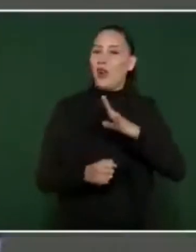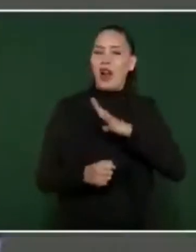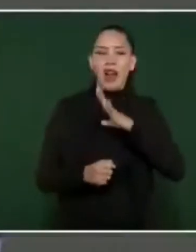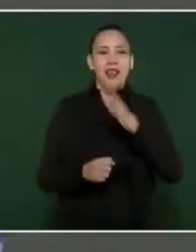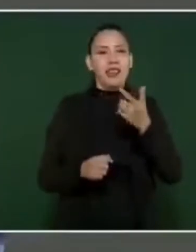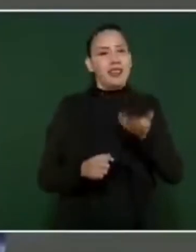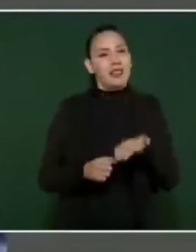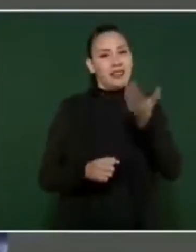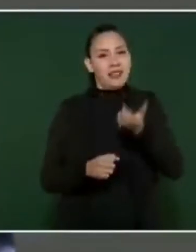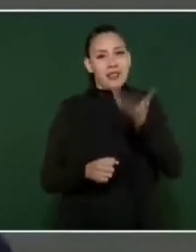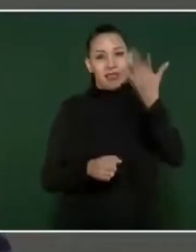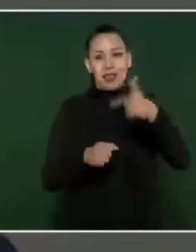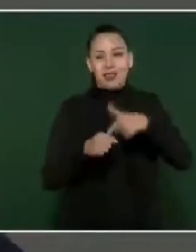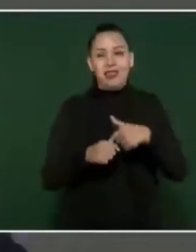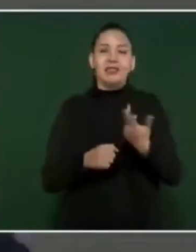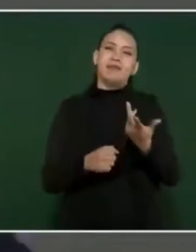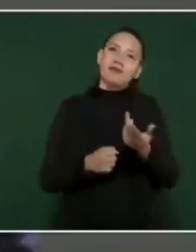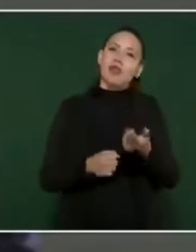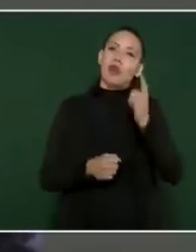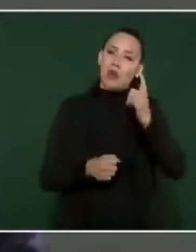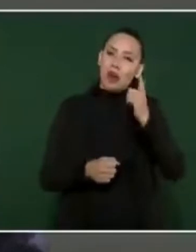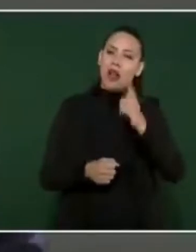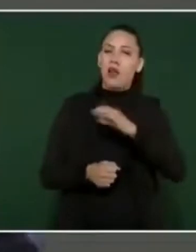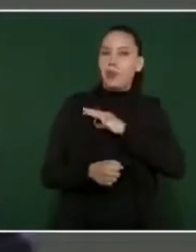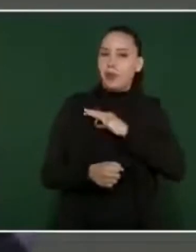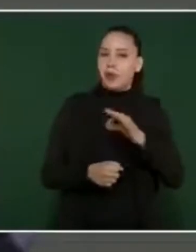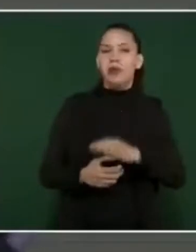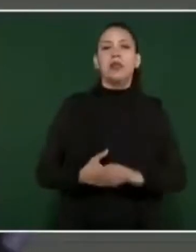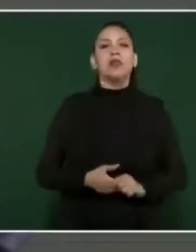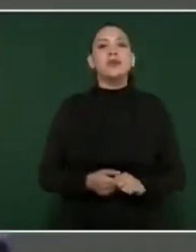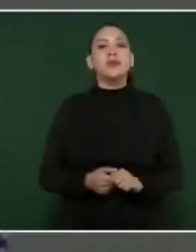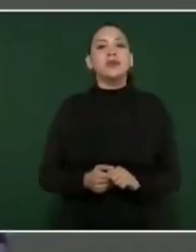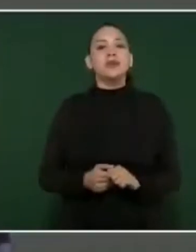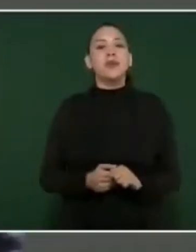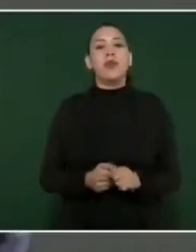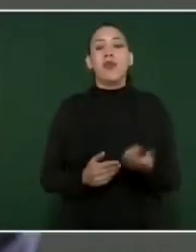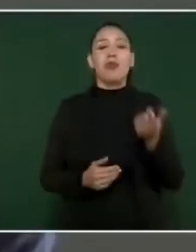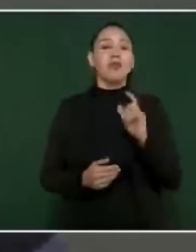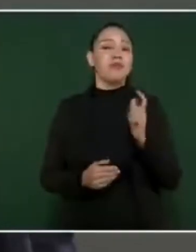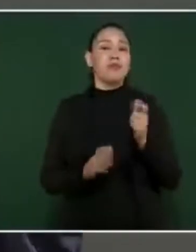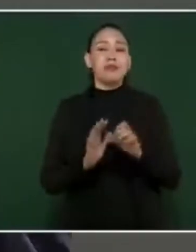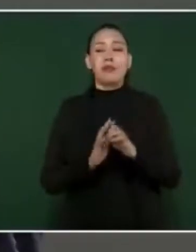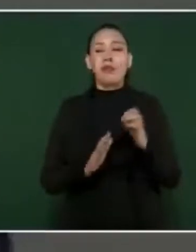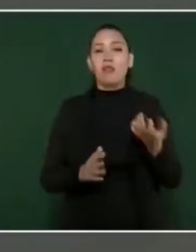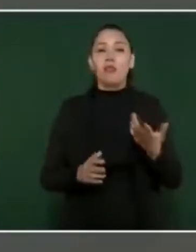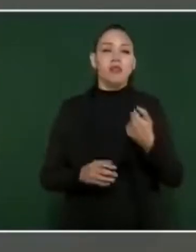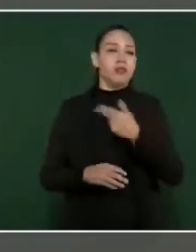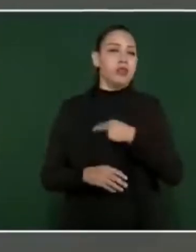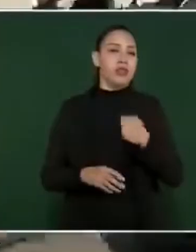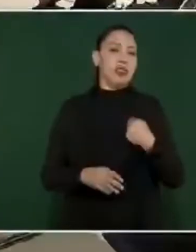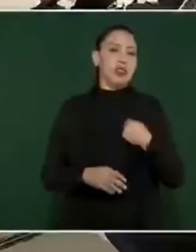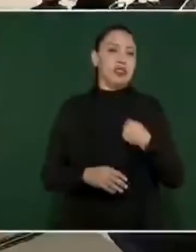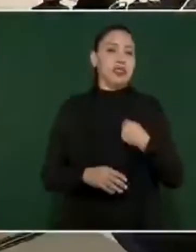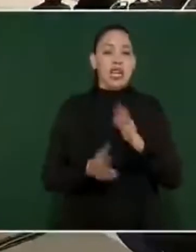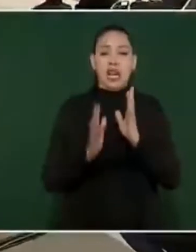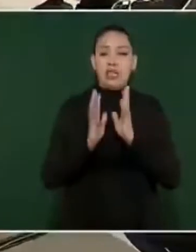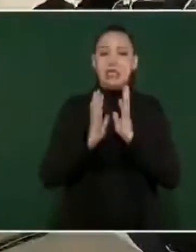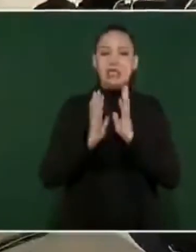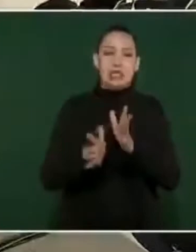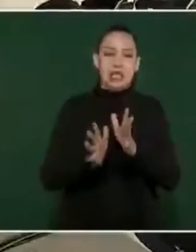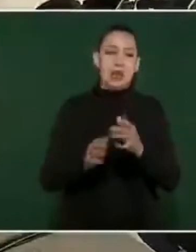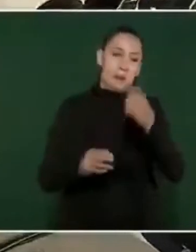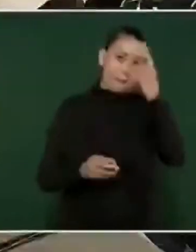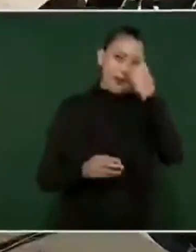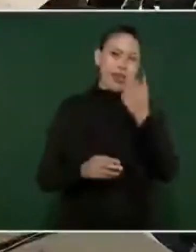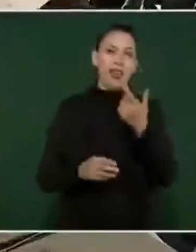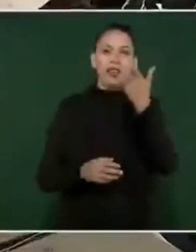hubiésemos mantenido los precios de mercado de las gasolinas en México, no tendríamos una inflación de